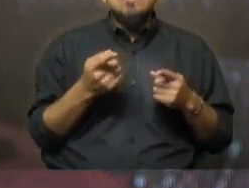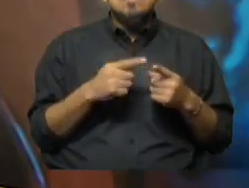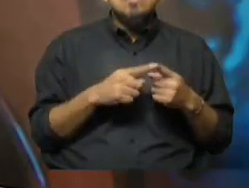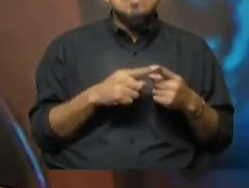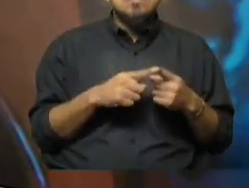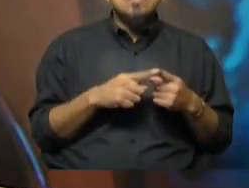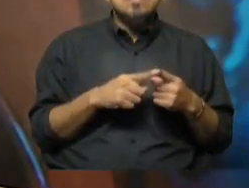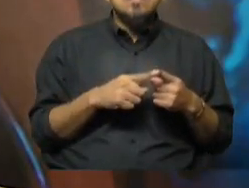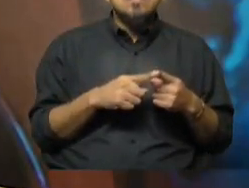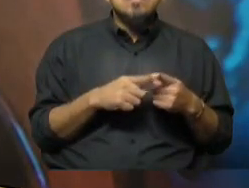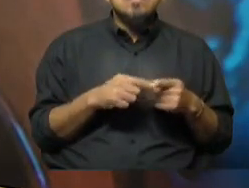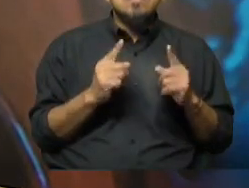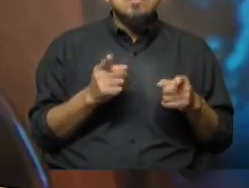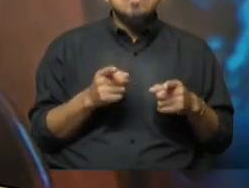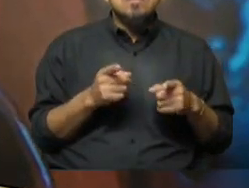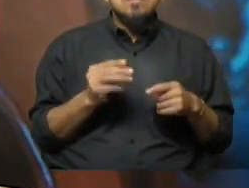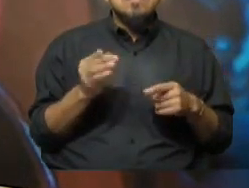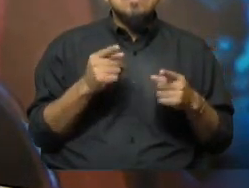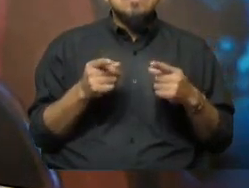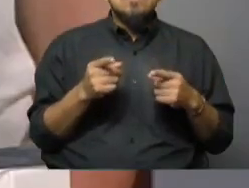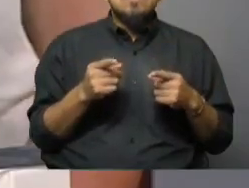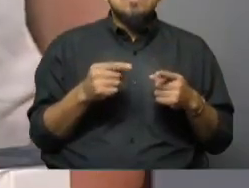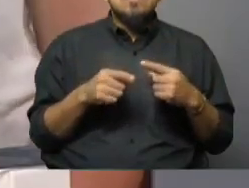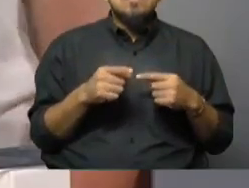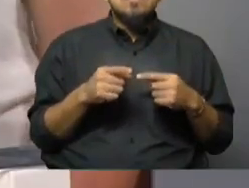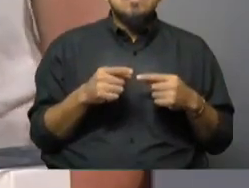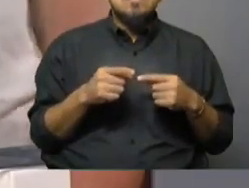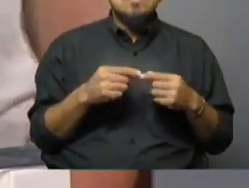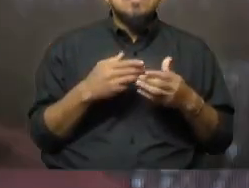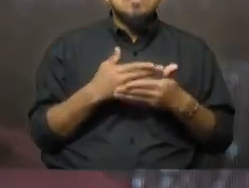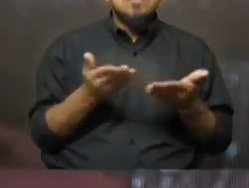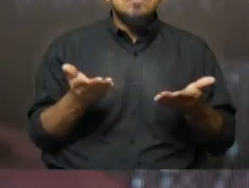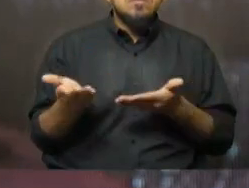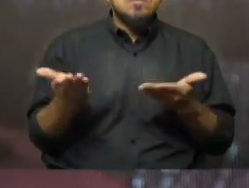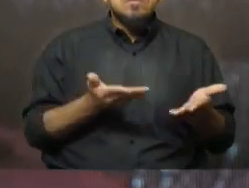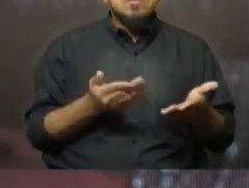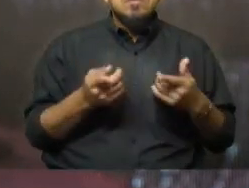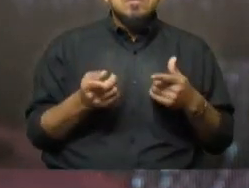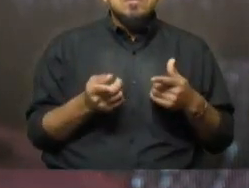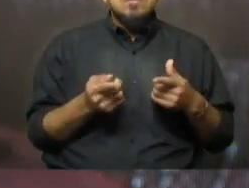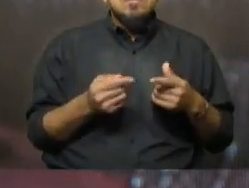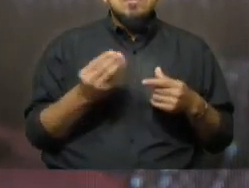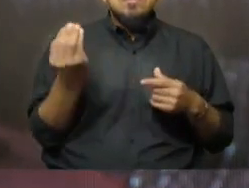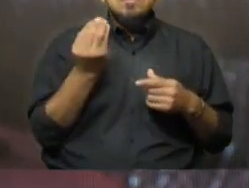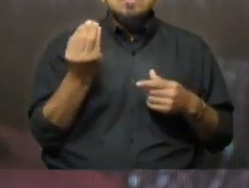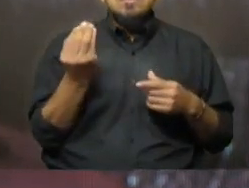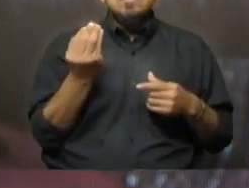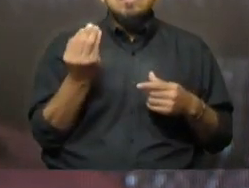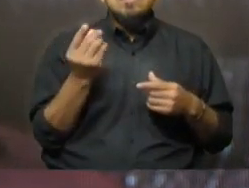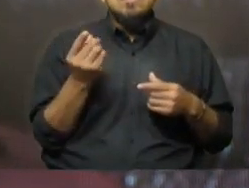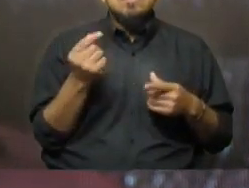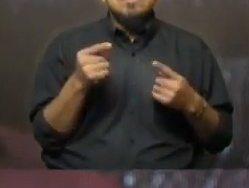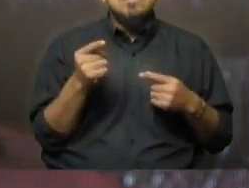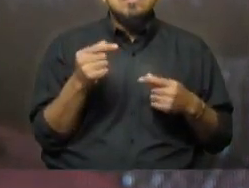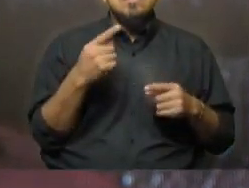también, para toda la población. Bueno, y ya que estamos, les dejamos una invitación. Uh-huh. Este sábado tenemos